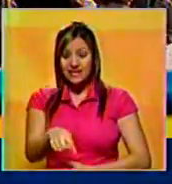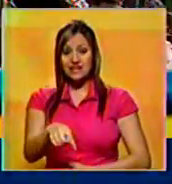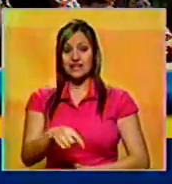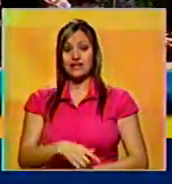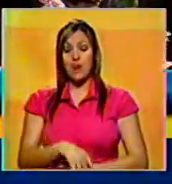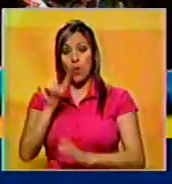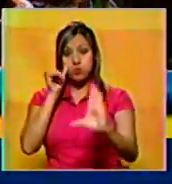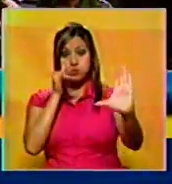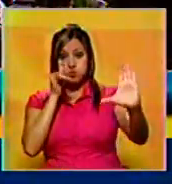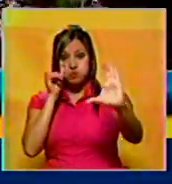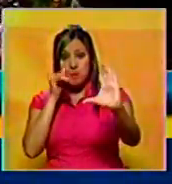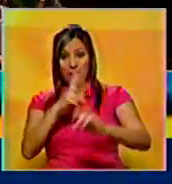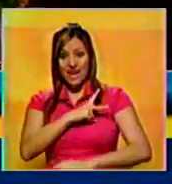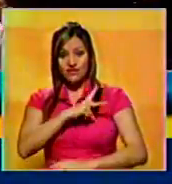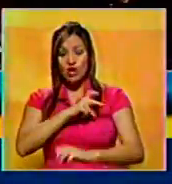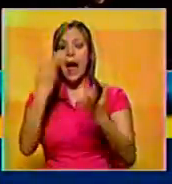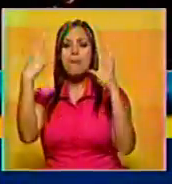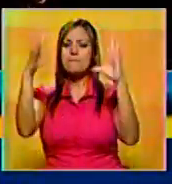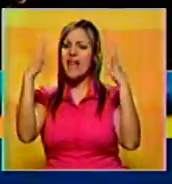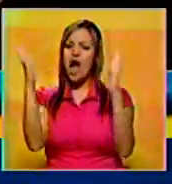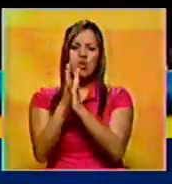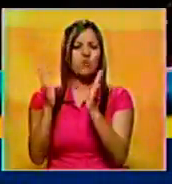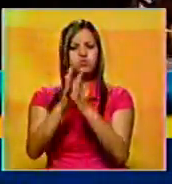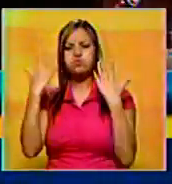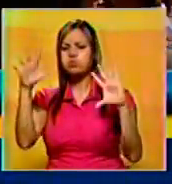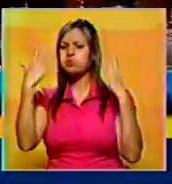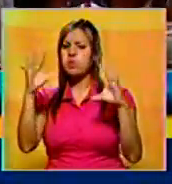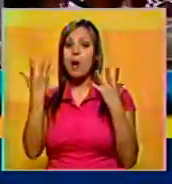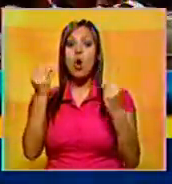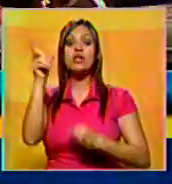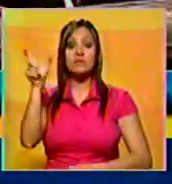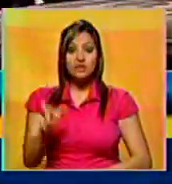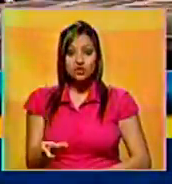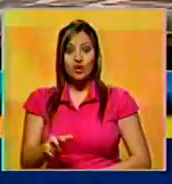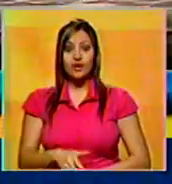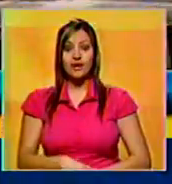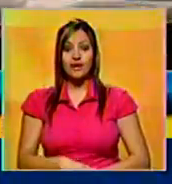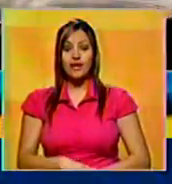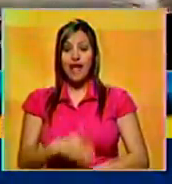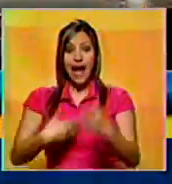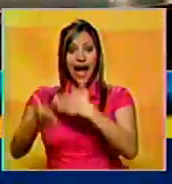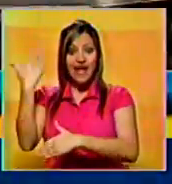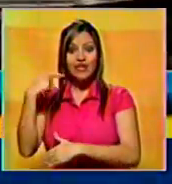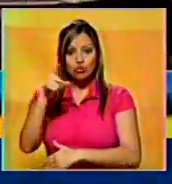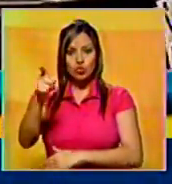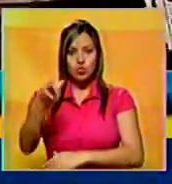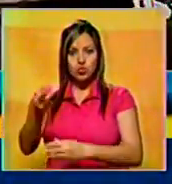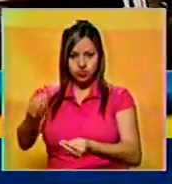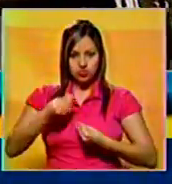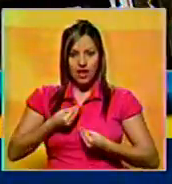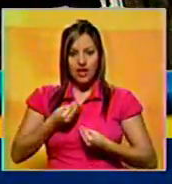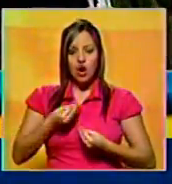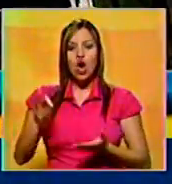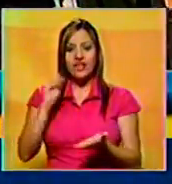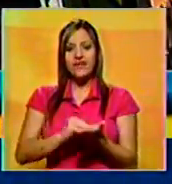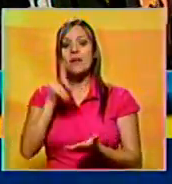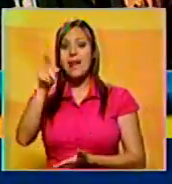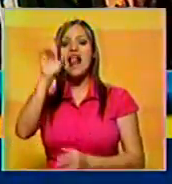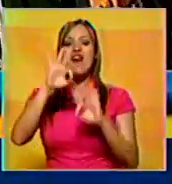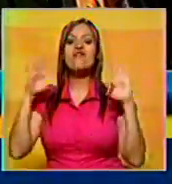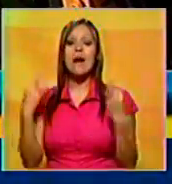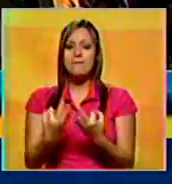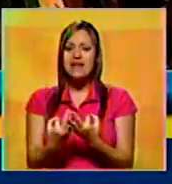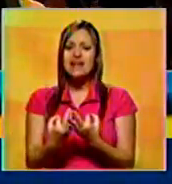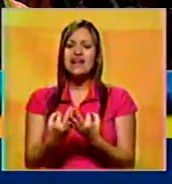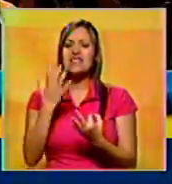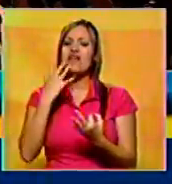cámara de Venevisión aplaudieron sin cesar. Anteriormente, antes de ustedes darme el pase, también salieron los familiares